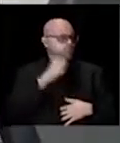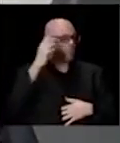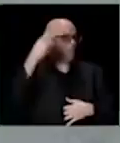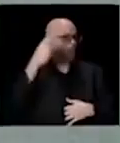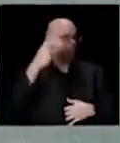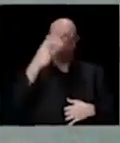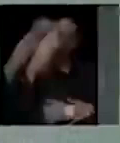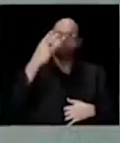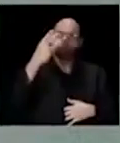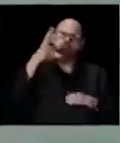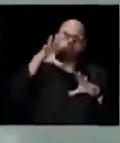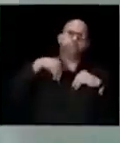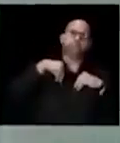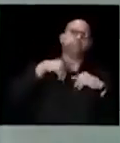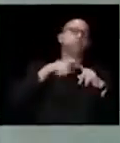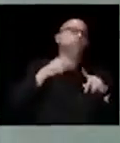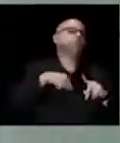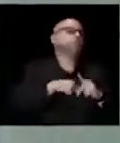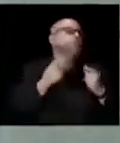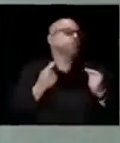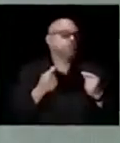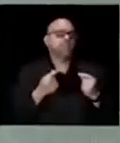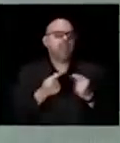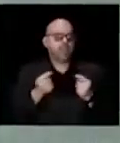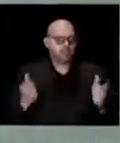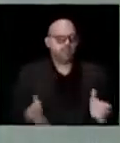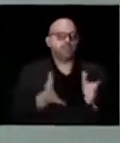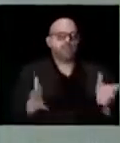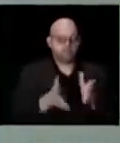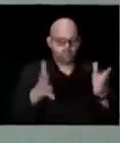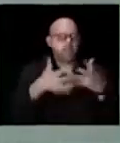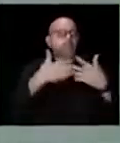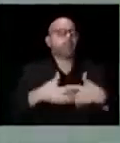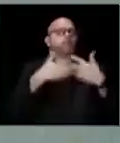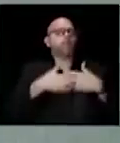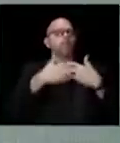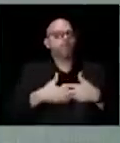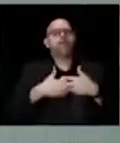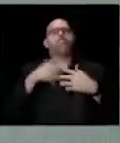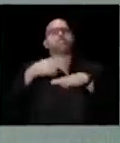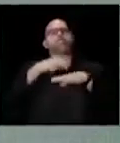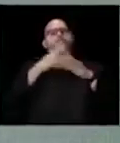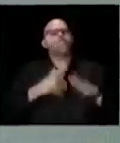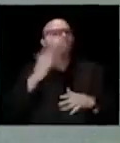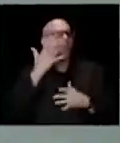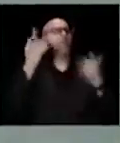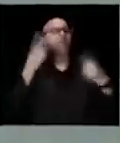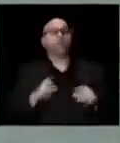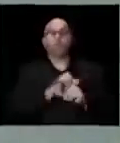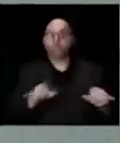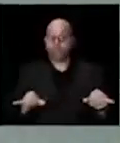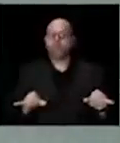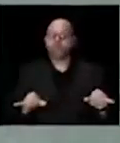rayos tiene que ver si no me quiero trajear? Allá en el norte Donald Trump se pone traje todos los días y mira cómo nos tiene con esta